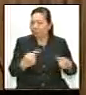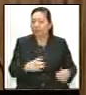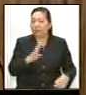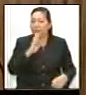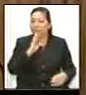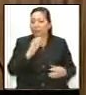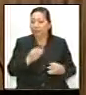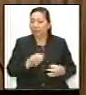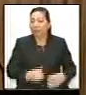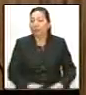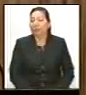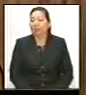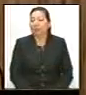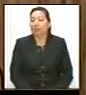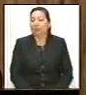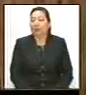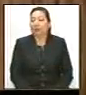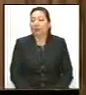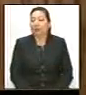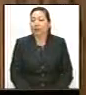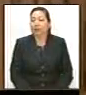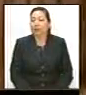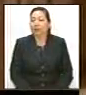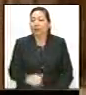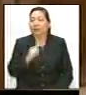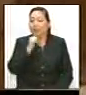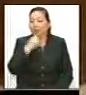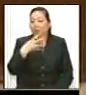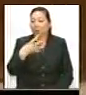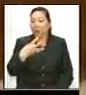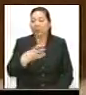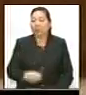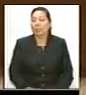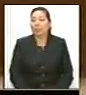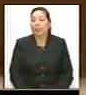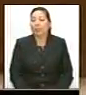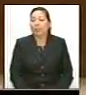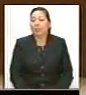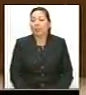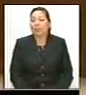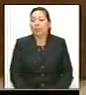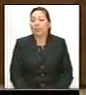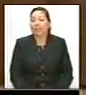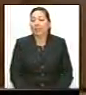modo Navidad, presidente. Gracias. Hay cuatro oradores más.